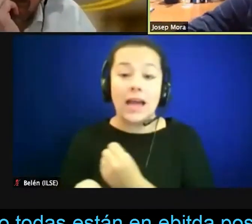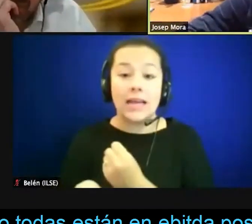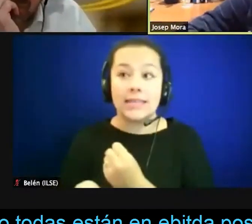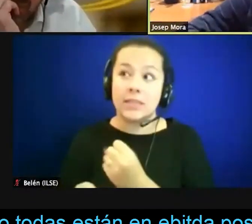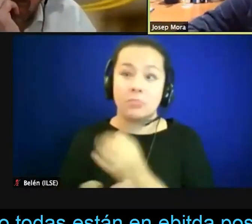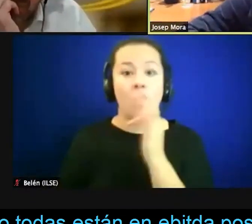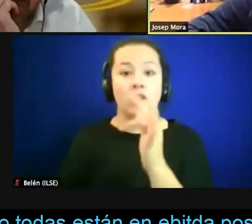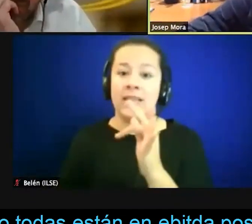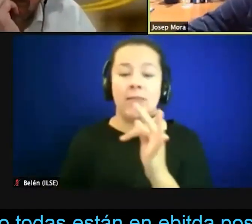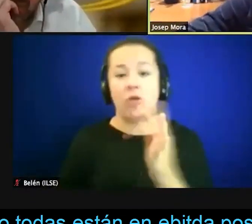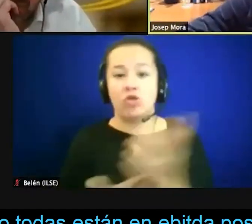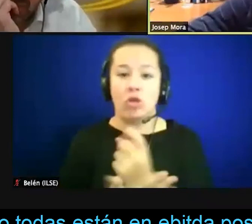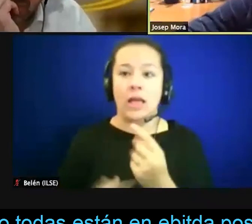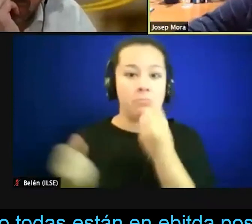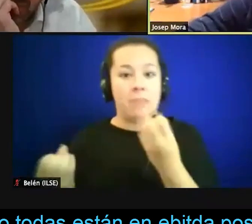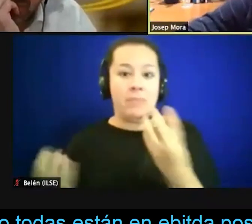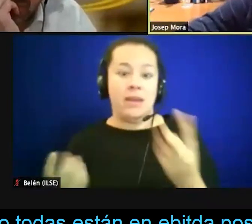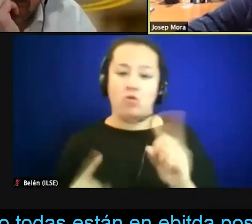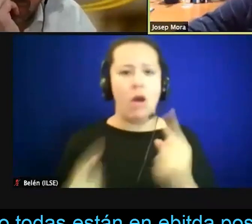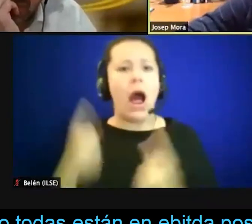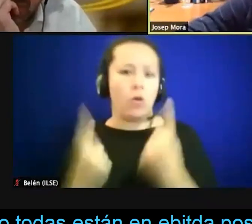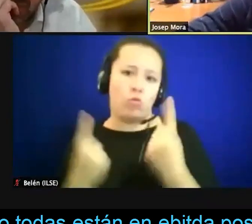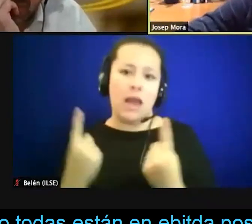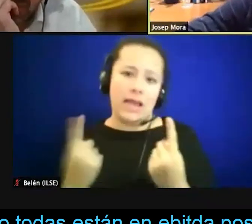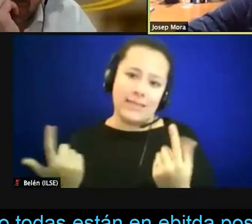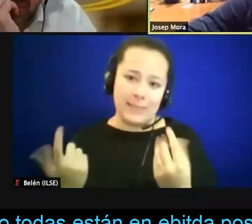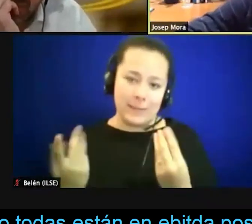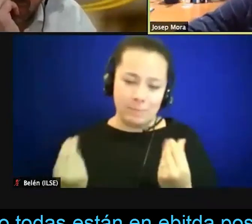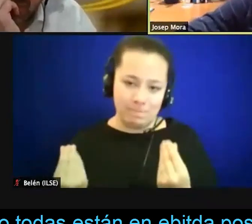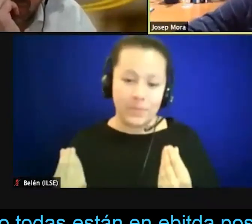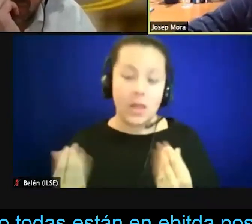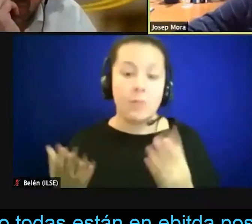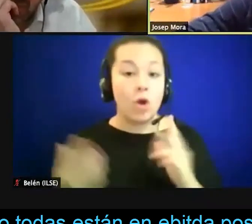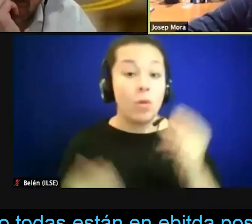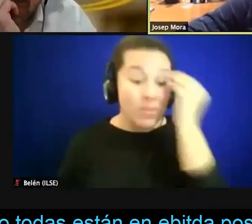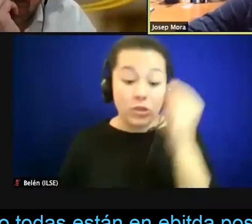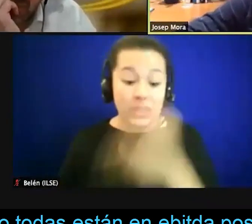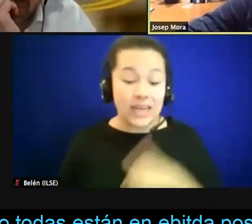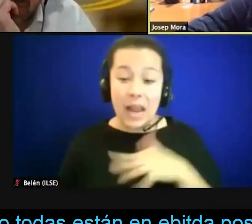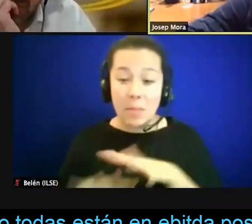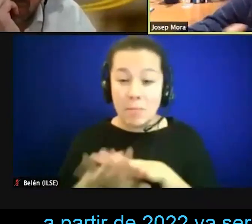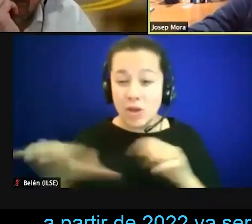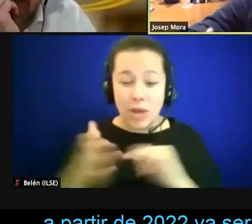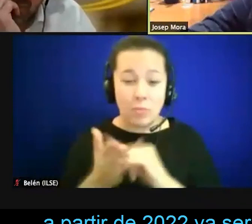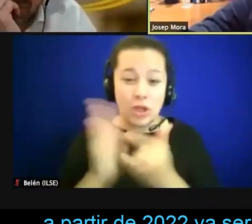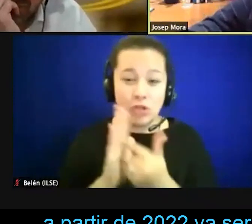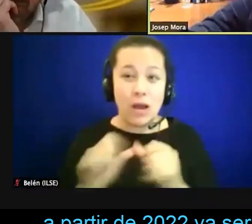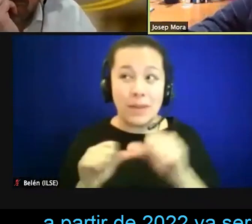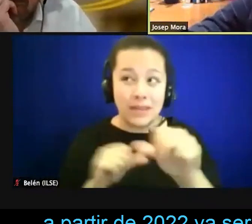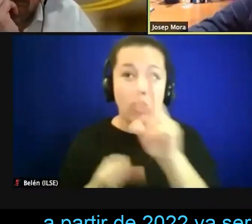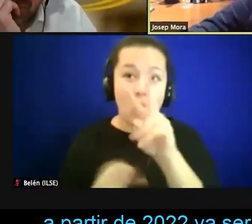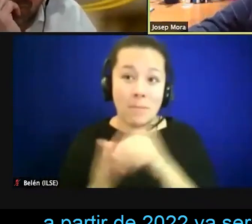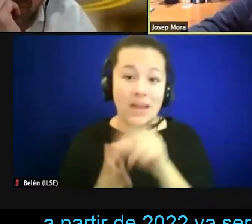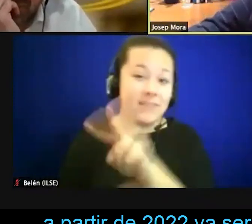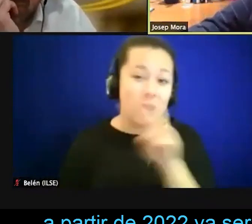¿no? Pero creemos que en general la mayor parte de proyectos a partir de 2022 más o menos